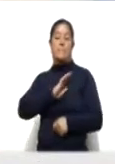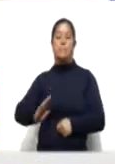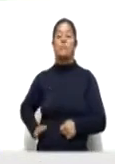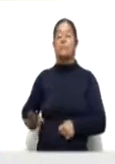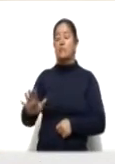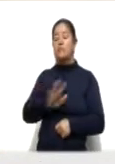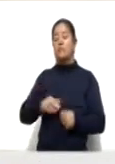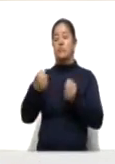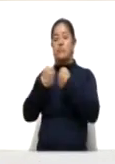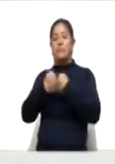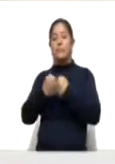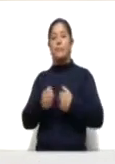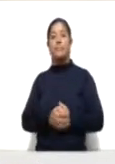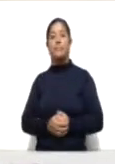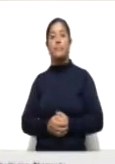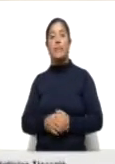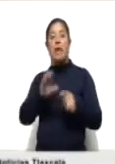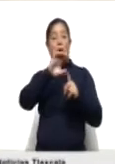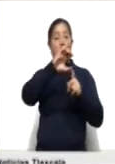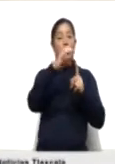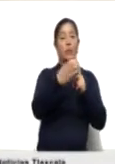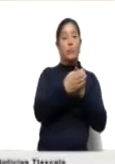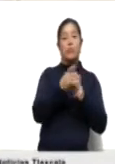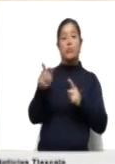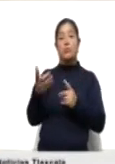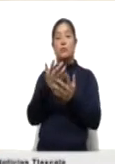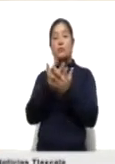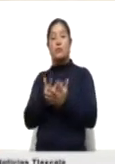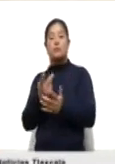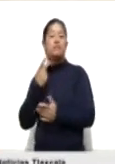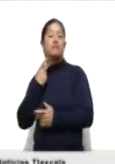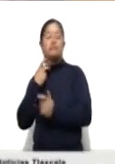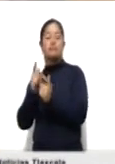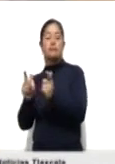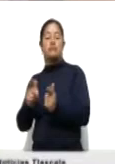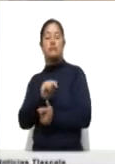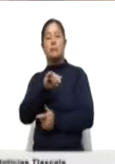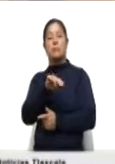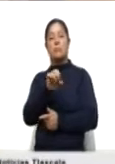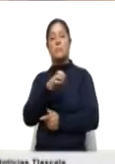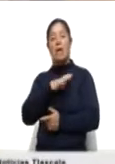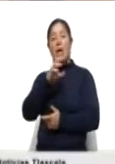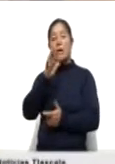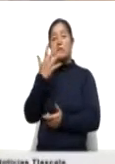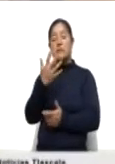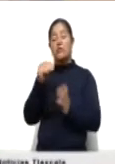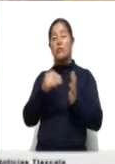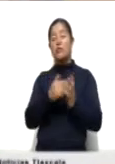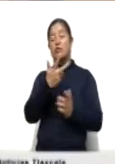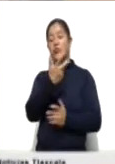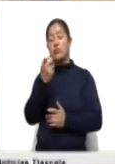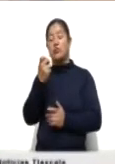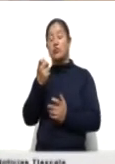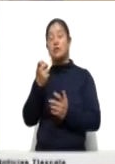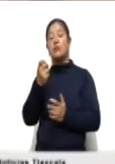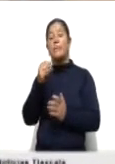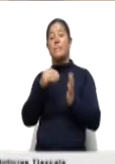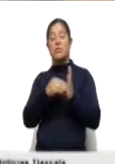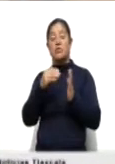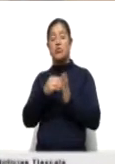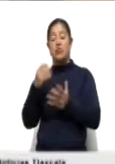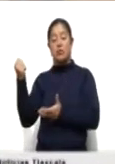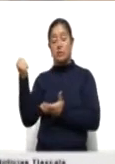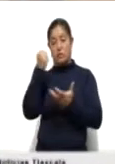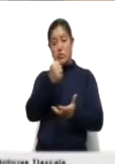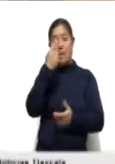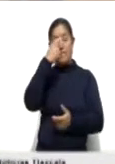fronterizos. La Comisión de Prerrogativas y Partidos Políticos del INE aprobó una bolsa de 5.800 millones de pesos para